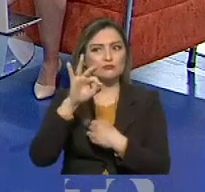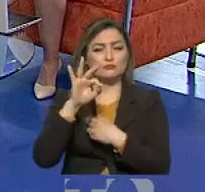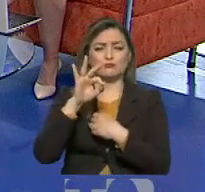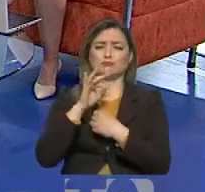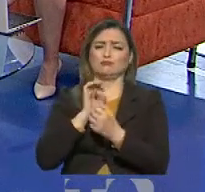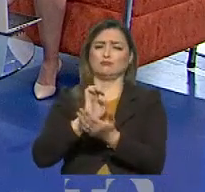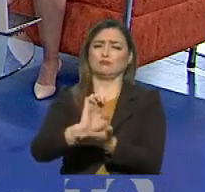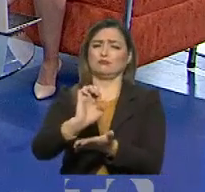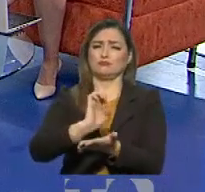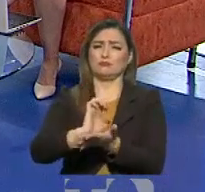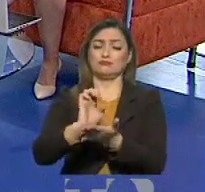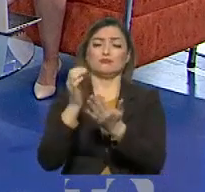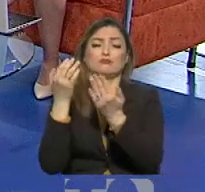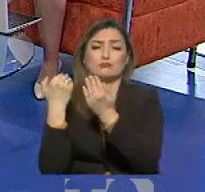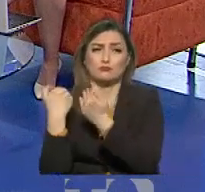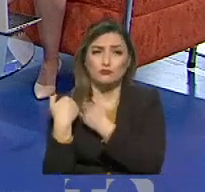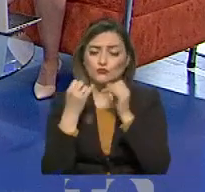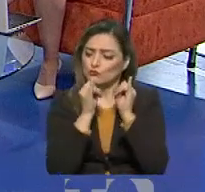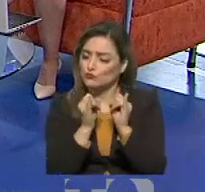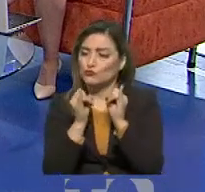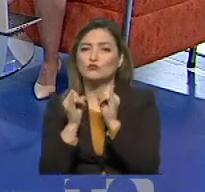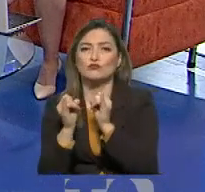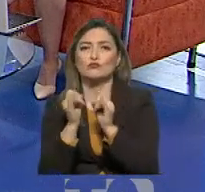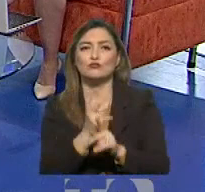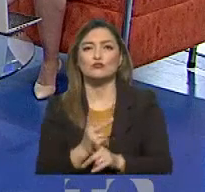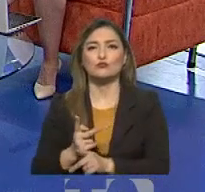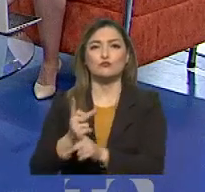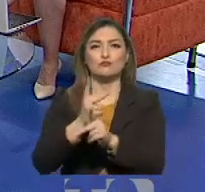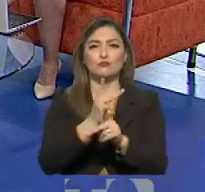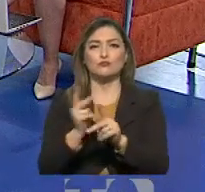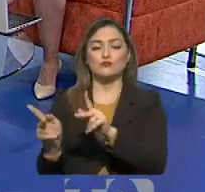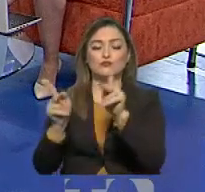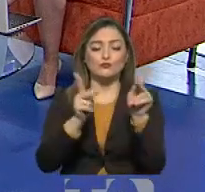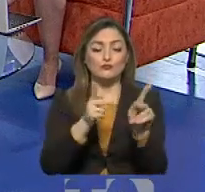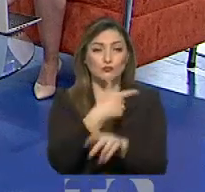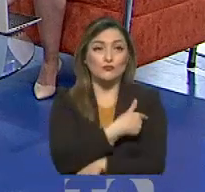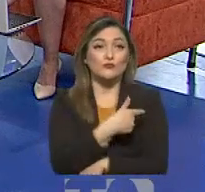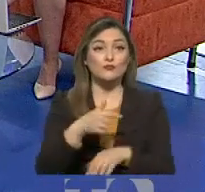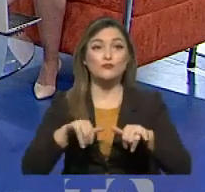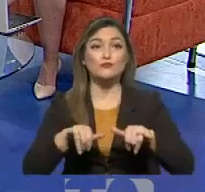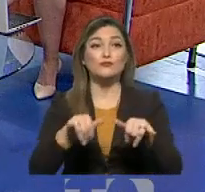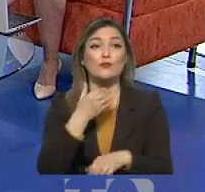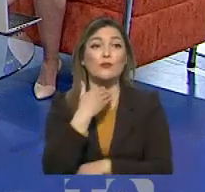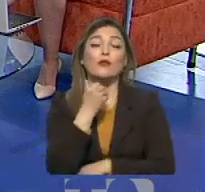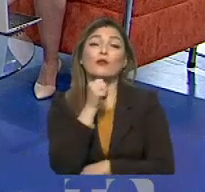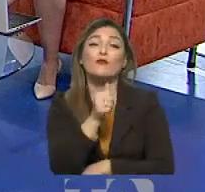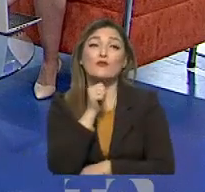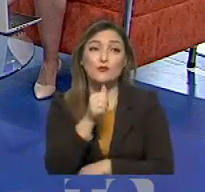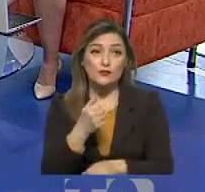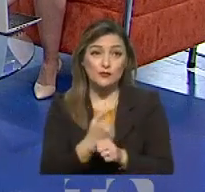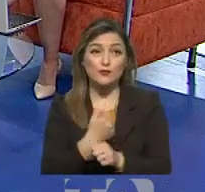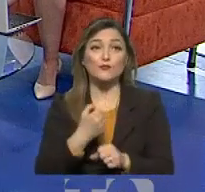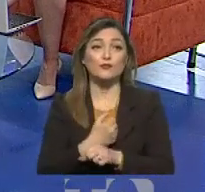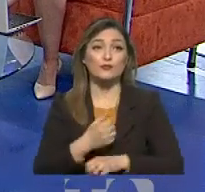del coronavirus. Es responsabilidad de todos seguirnos cuidando. El plan de vacunación está en marcha, pero todavía falta mucho por hacer en el país en